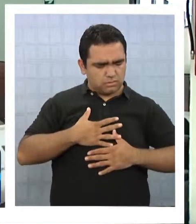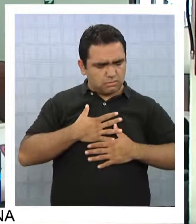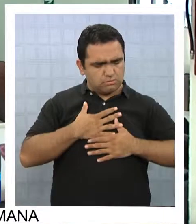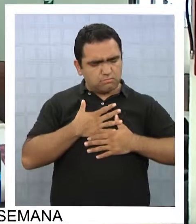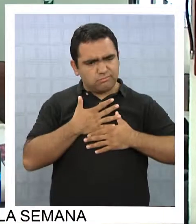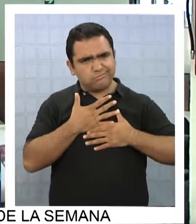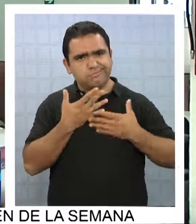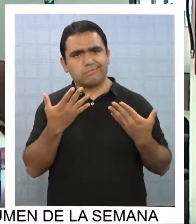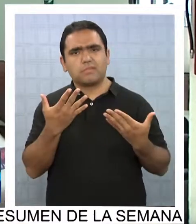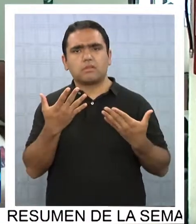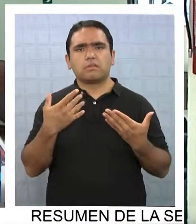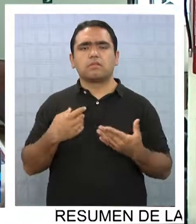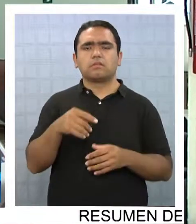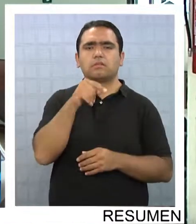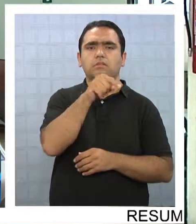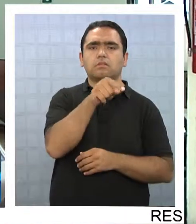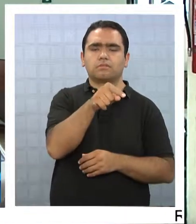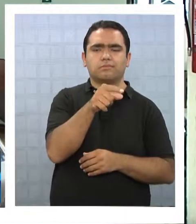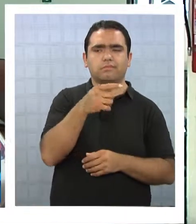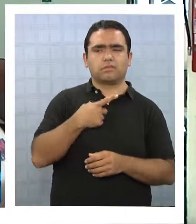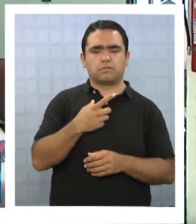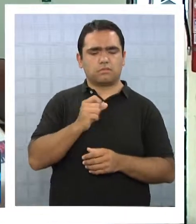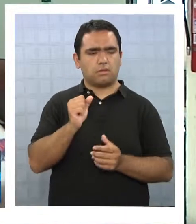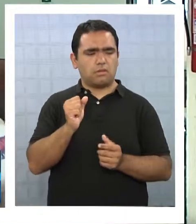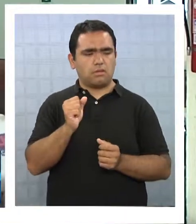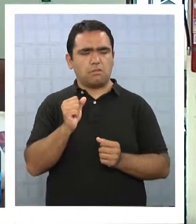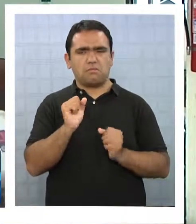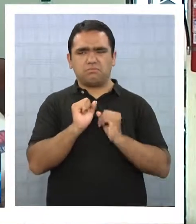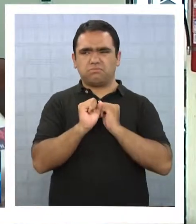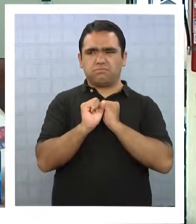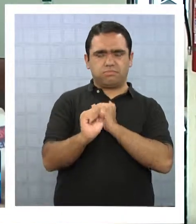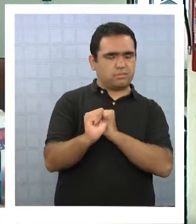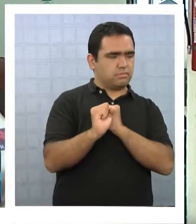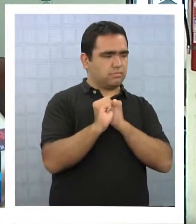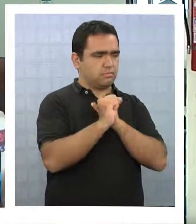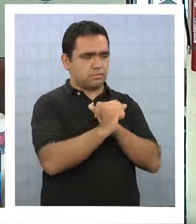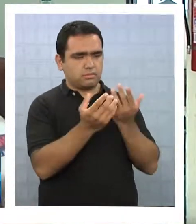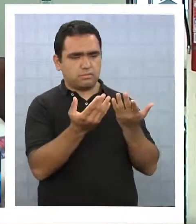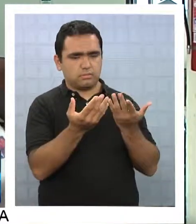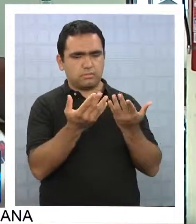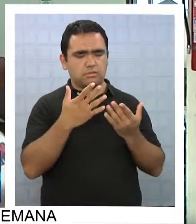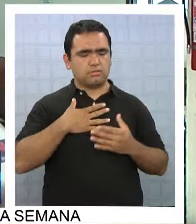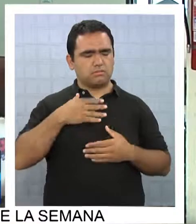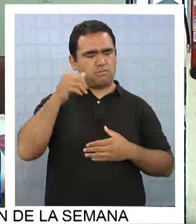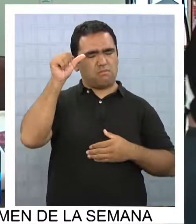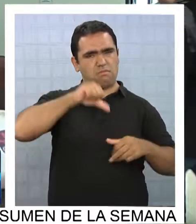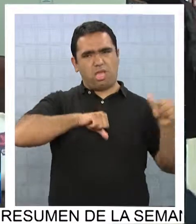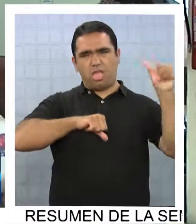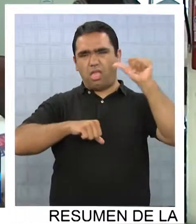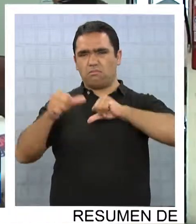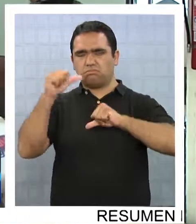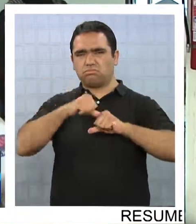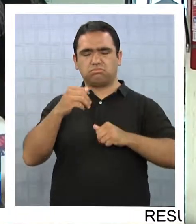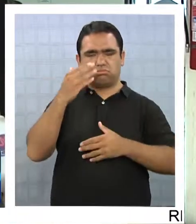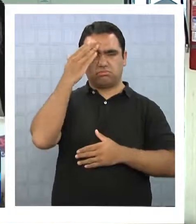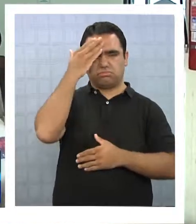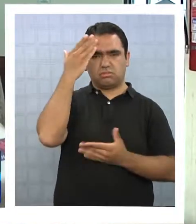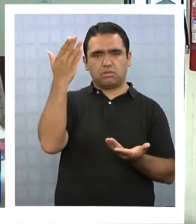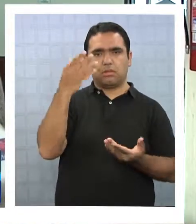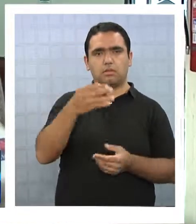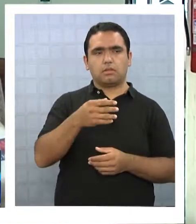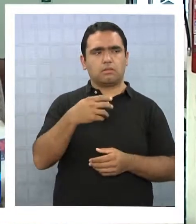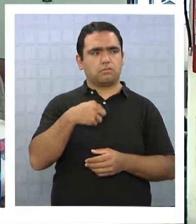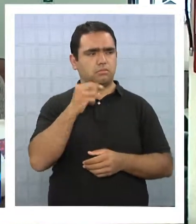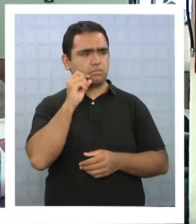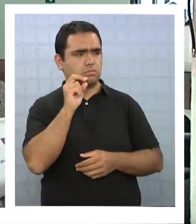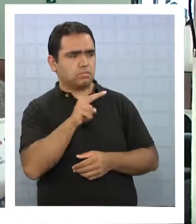que son extraordinariamente adversas en la vida, producen un profundo estado de malestar crónico y las drogas y